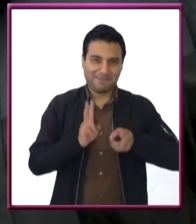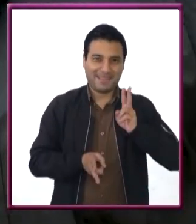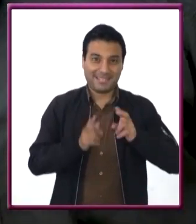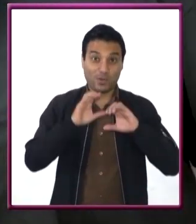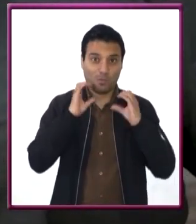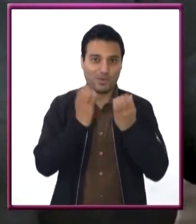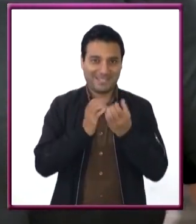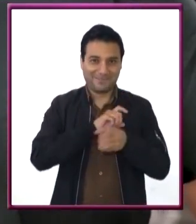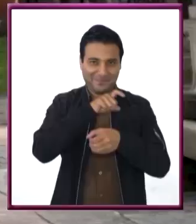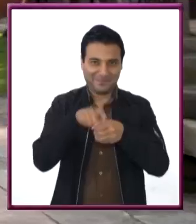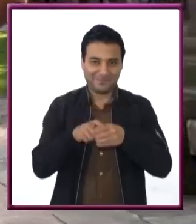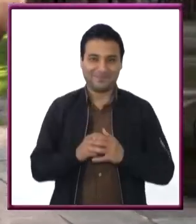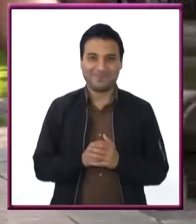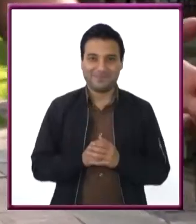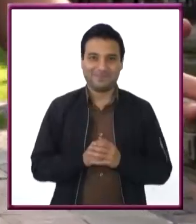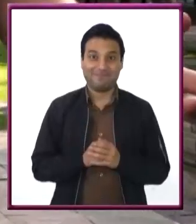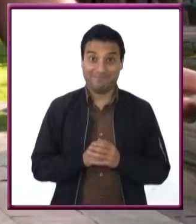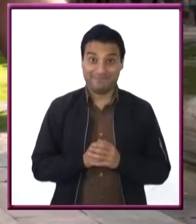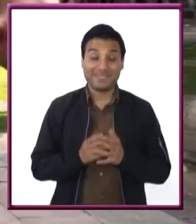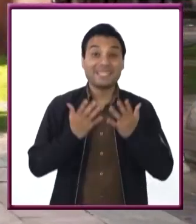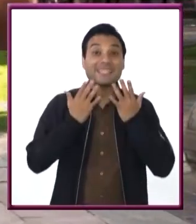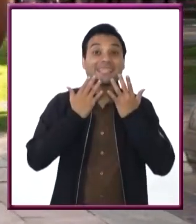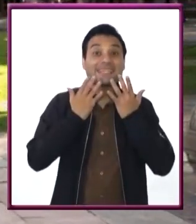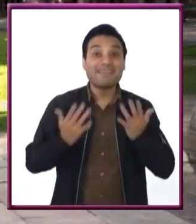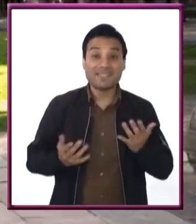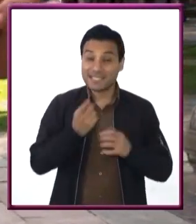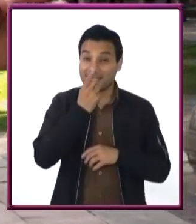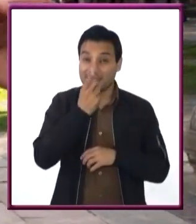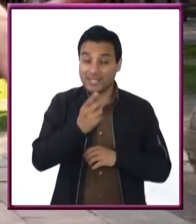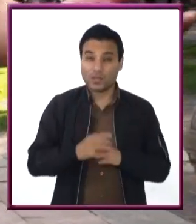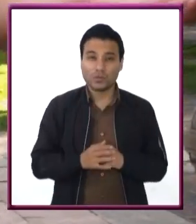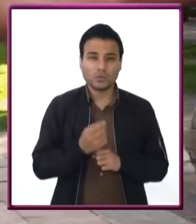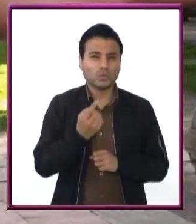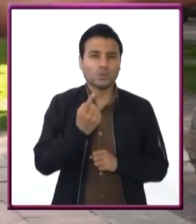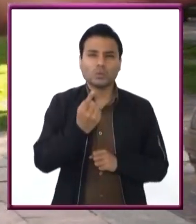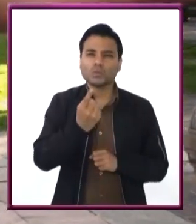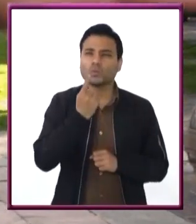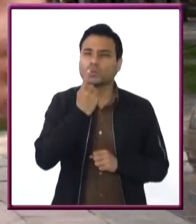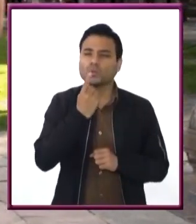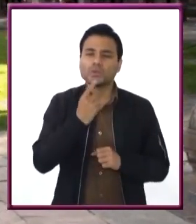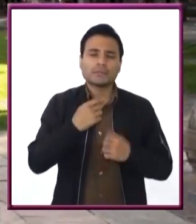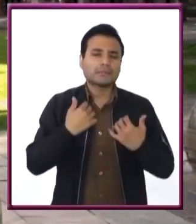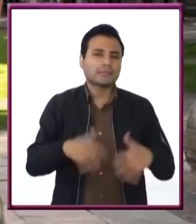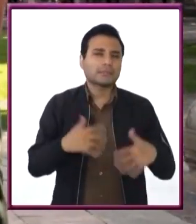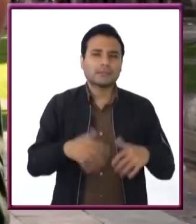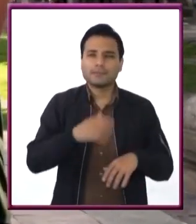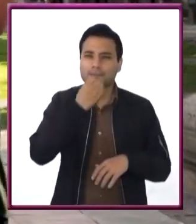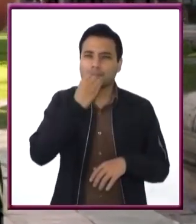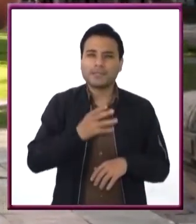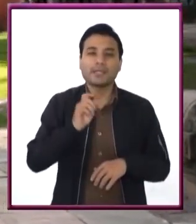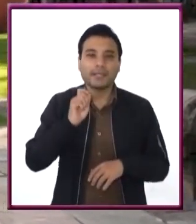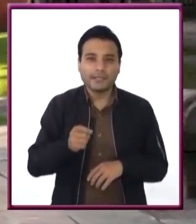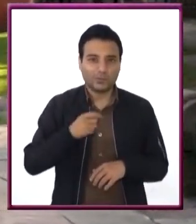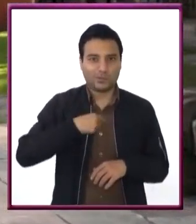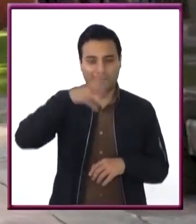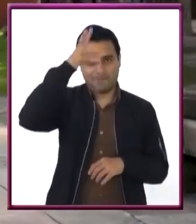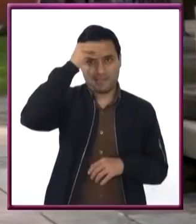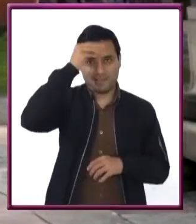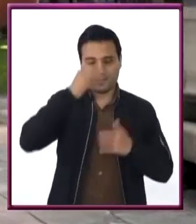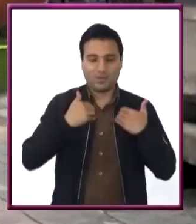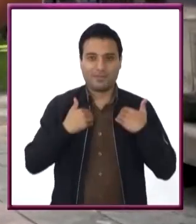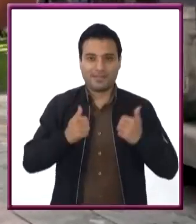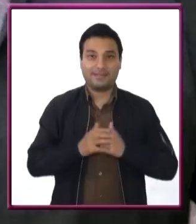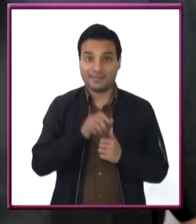esta comunidad virtual. Y como decía Da Vinci, el placer más noble es el júbilo de comprender. Y de comer también. Bueno, eso lo